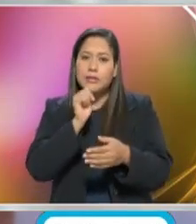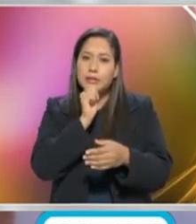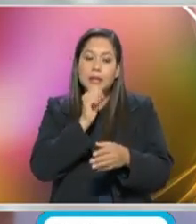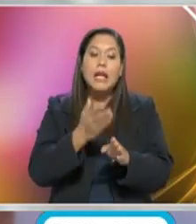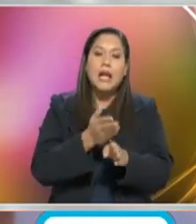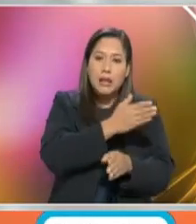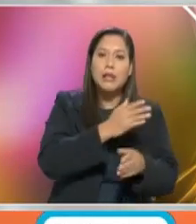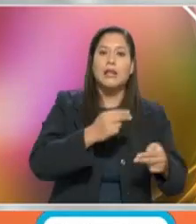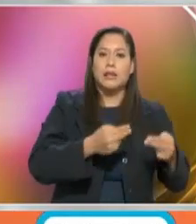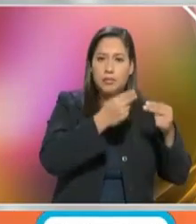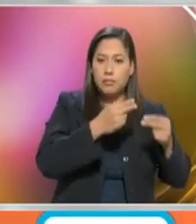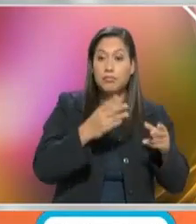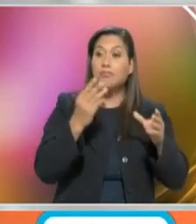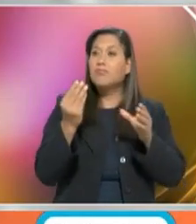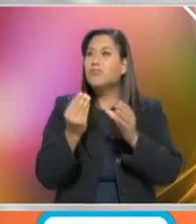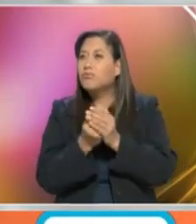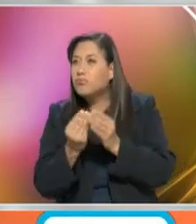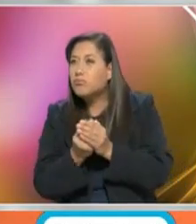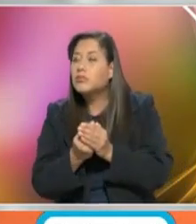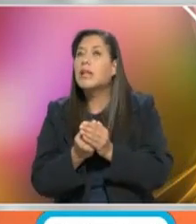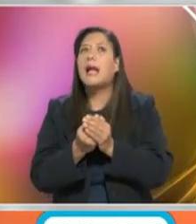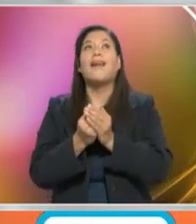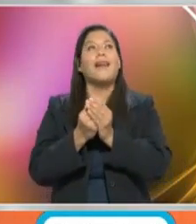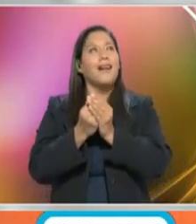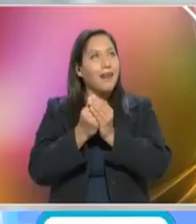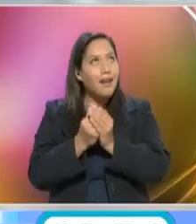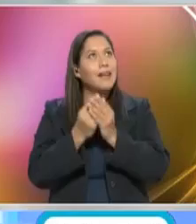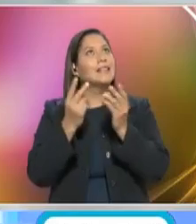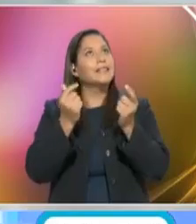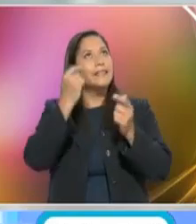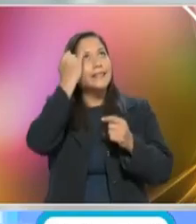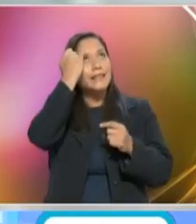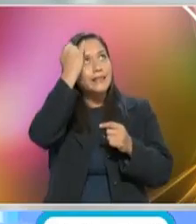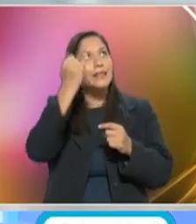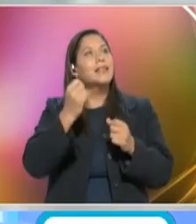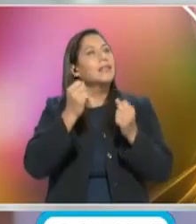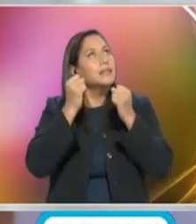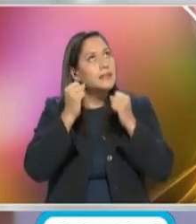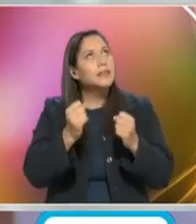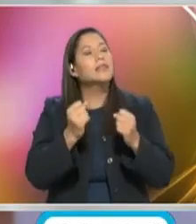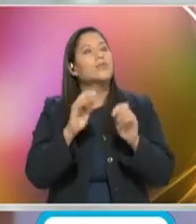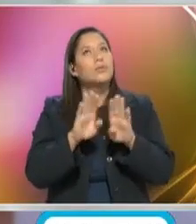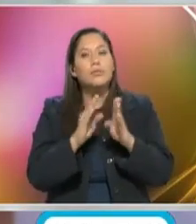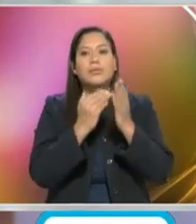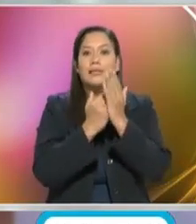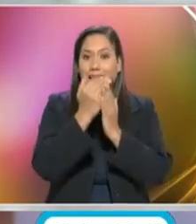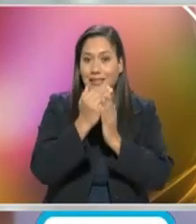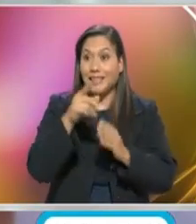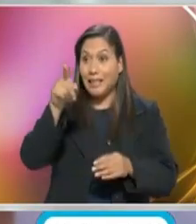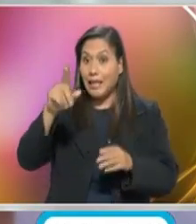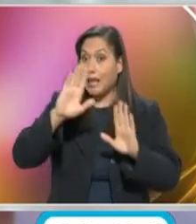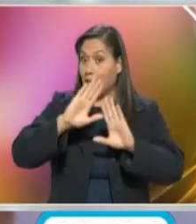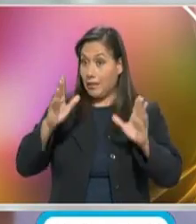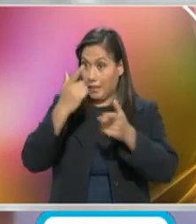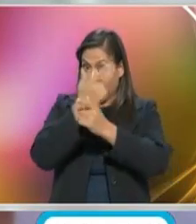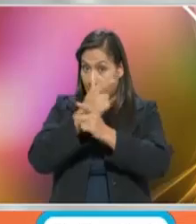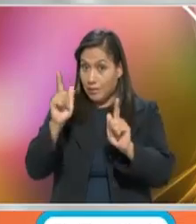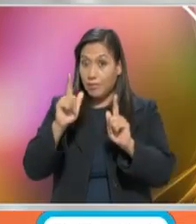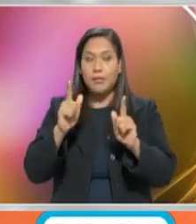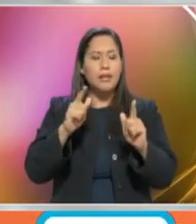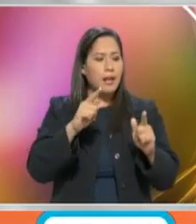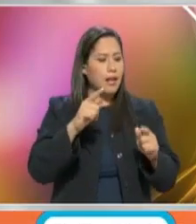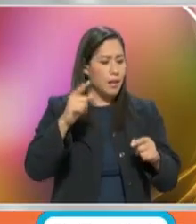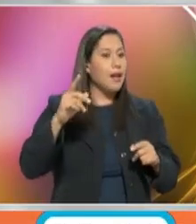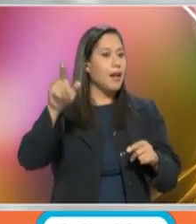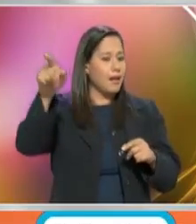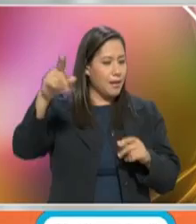la capacitación les está ayudando a retomar la idea y a fortalecerla. Entonces, cuando ellas egresen del centro ya tienen un plan